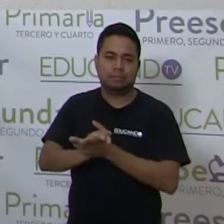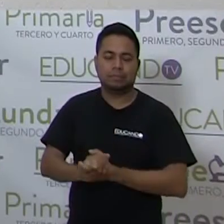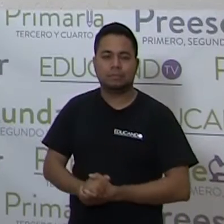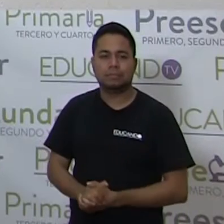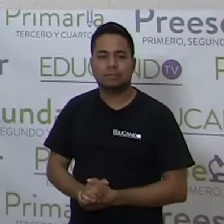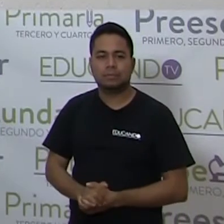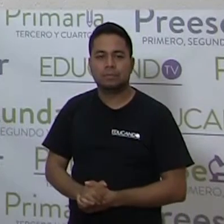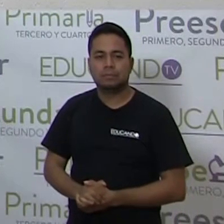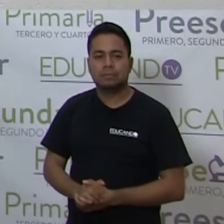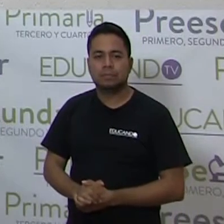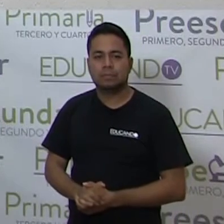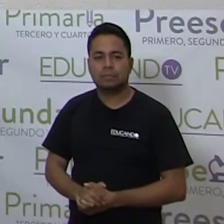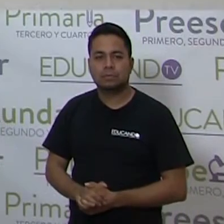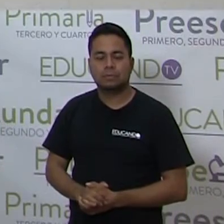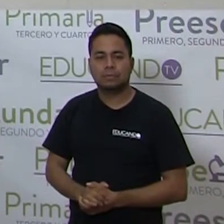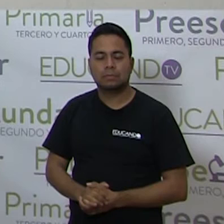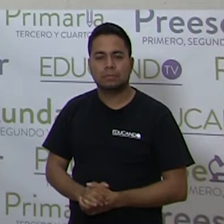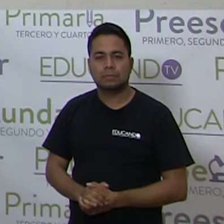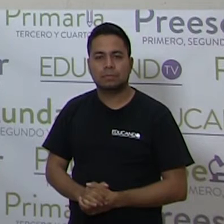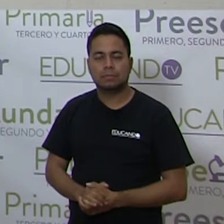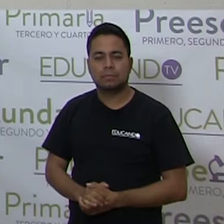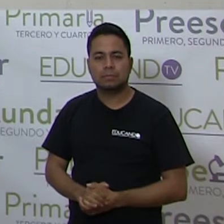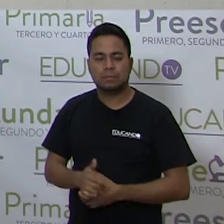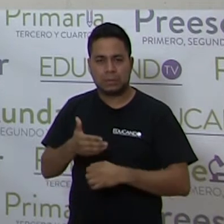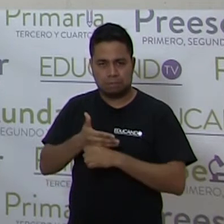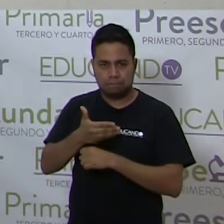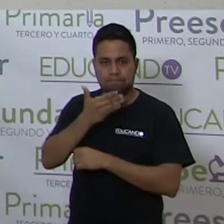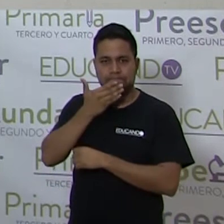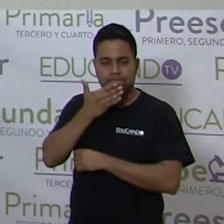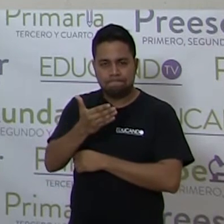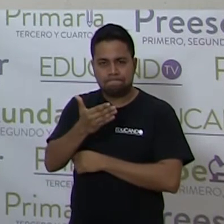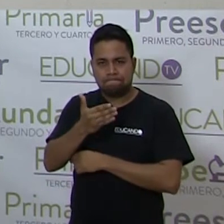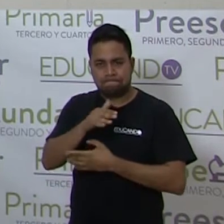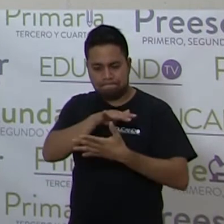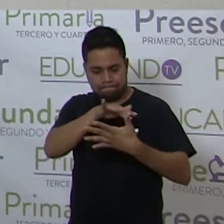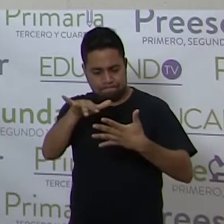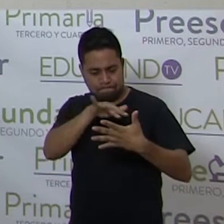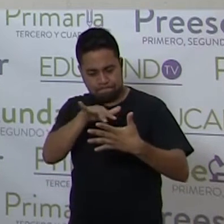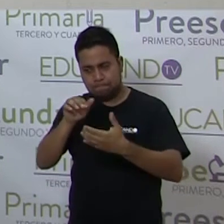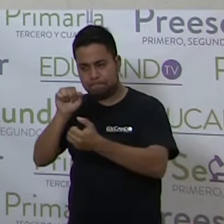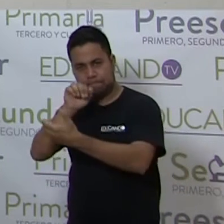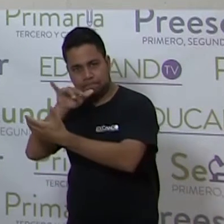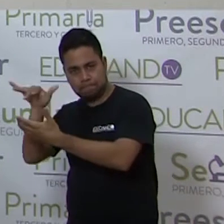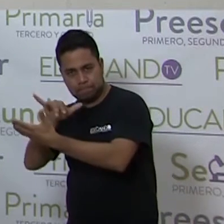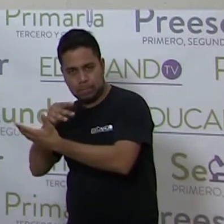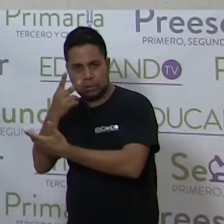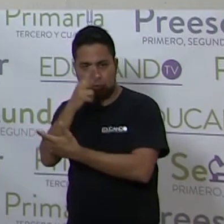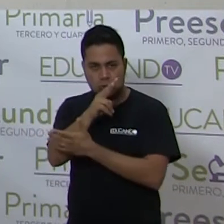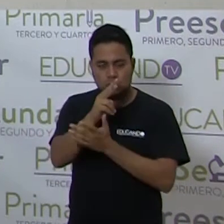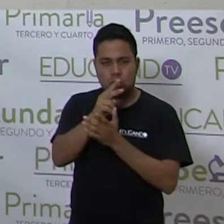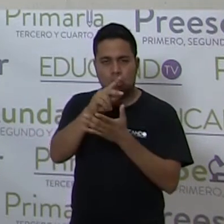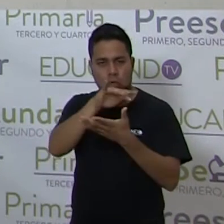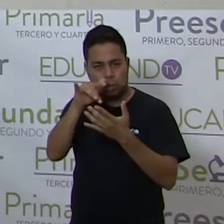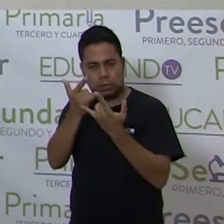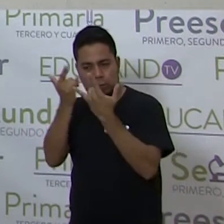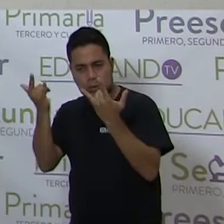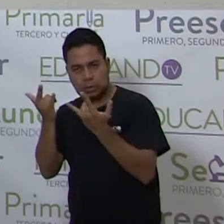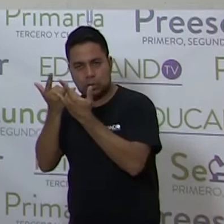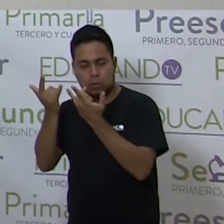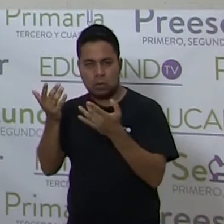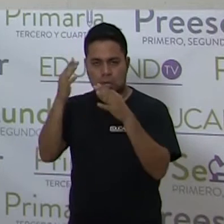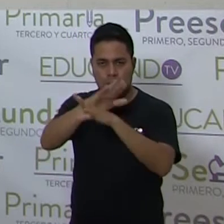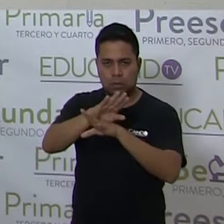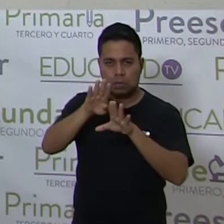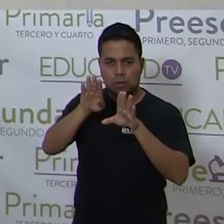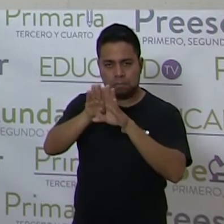Muy bien, pues entonces, como ya escuchamos estas dos lecturas acerca de la creación,